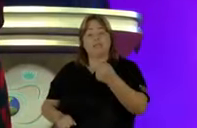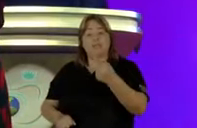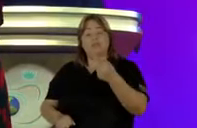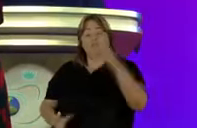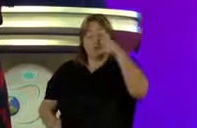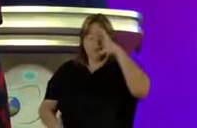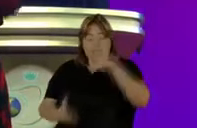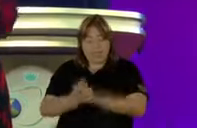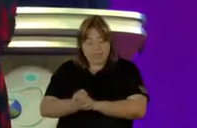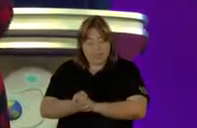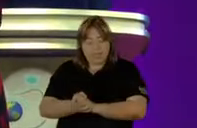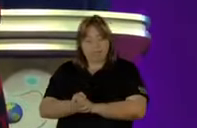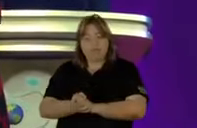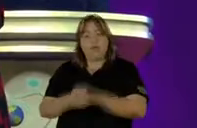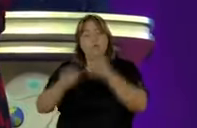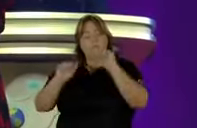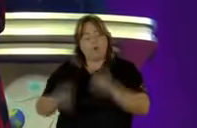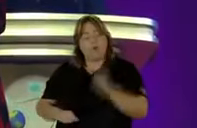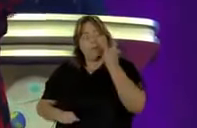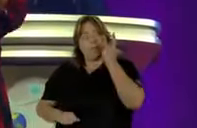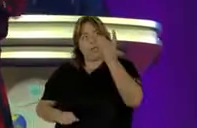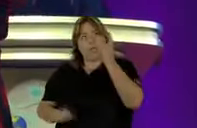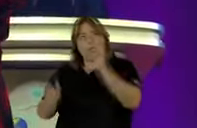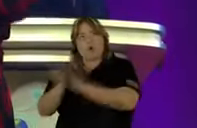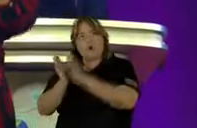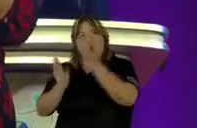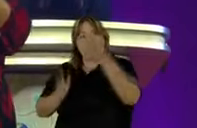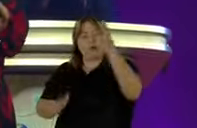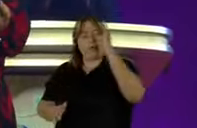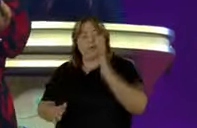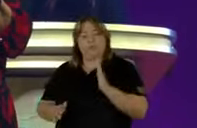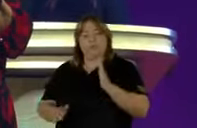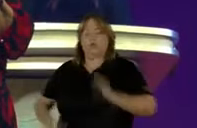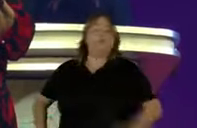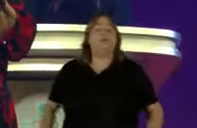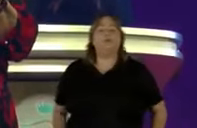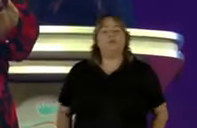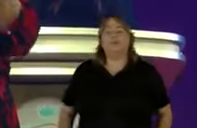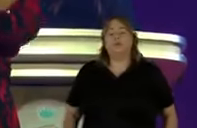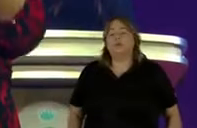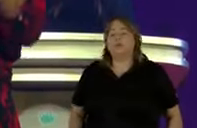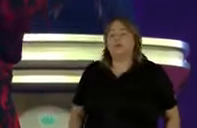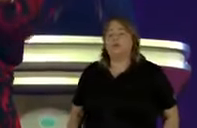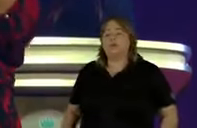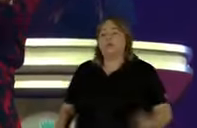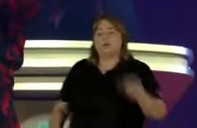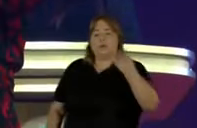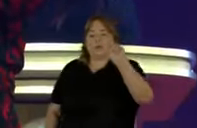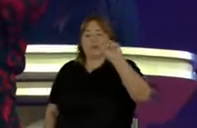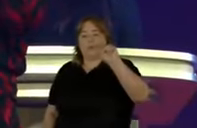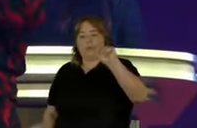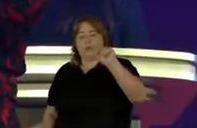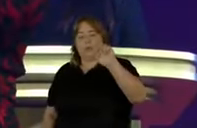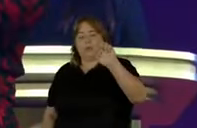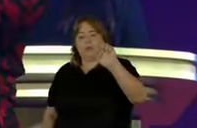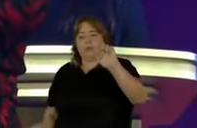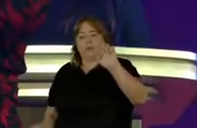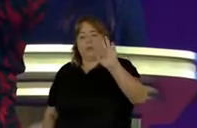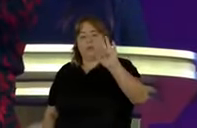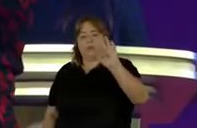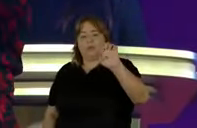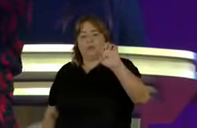que si creyeres verás la gloria de Dios. Anet, Félix, todos los que están,